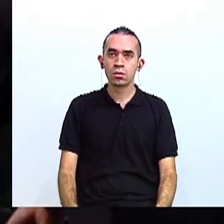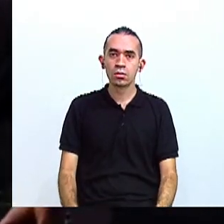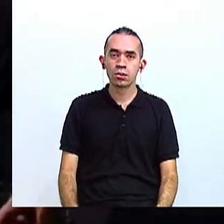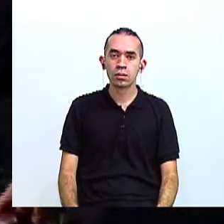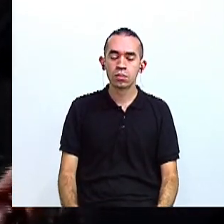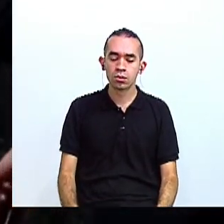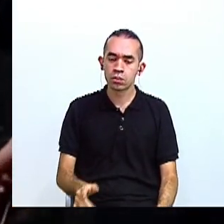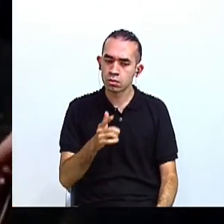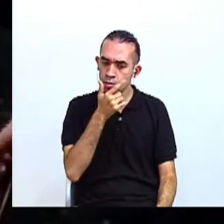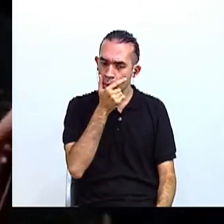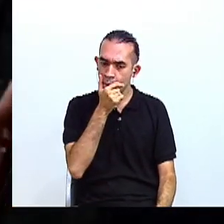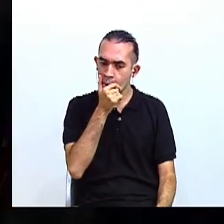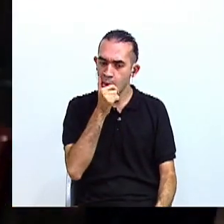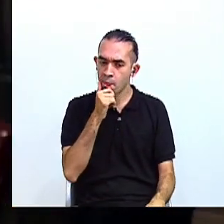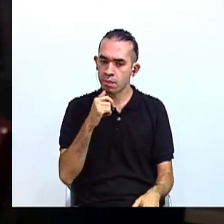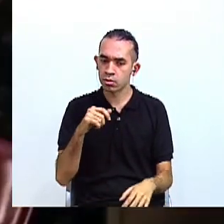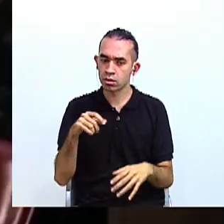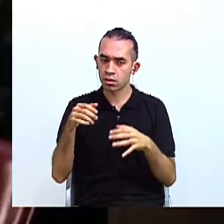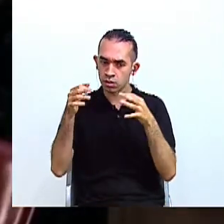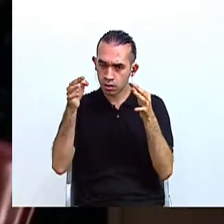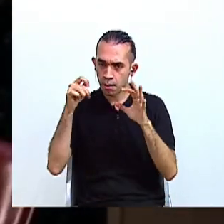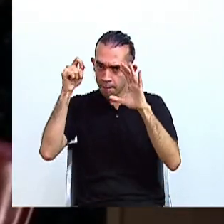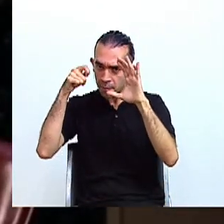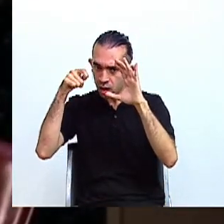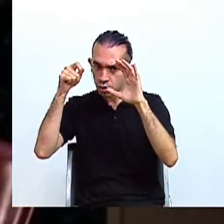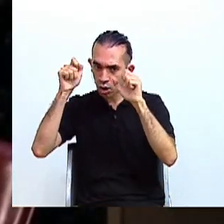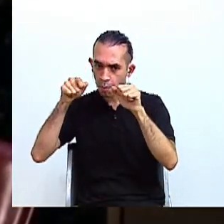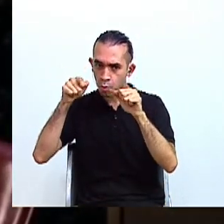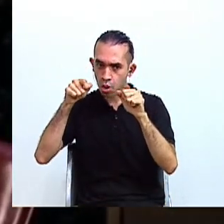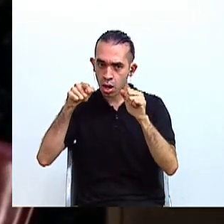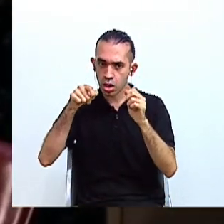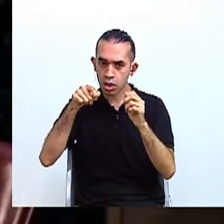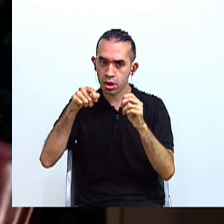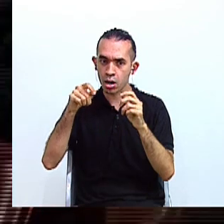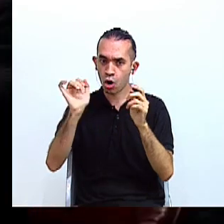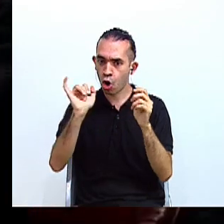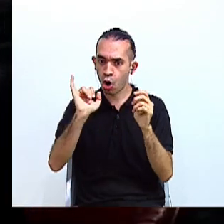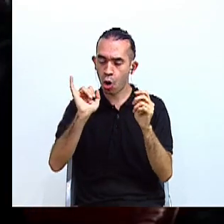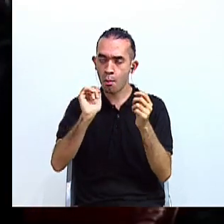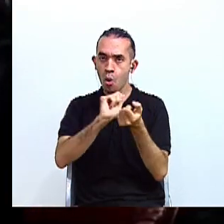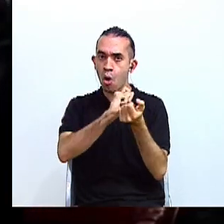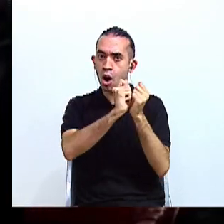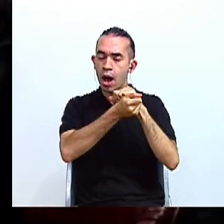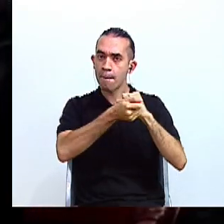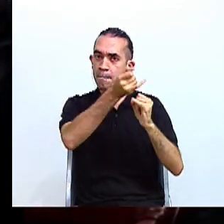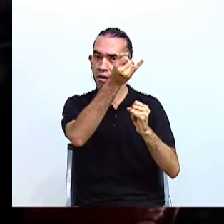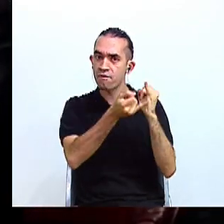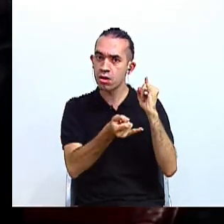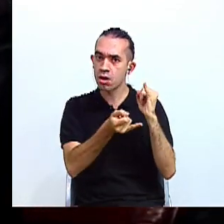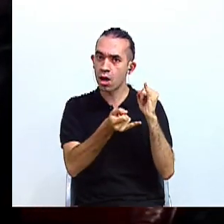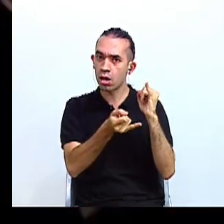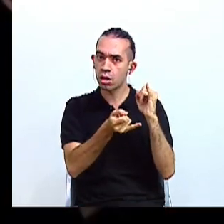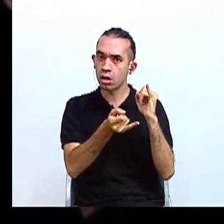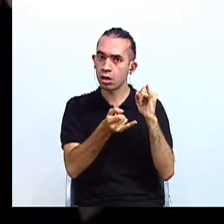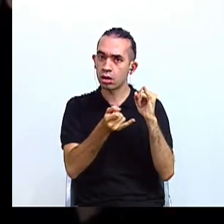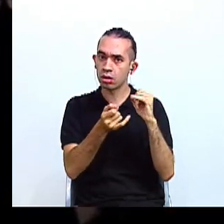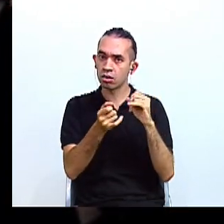Si esto fuera una película, podríamos escribir el final del guión y podríamos idear una salida de este desastre.